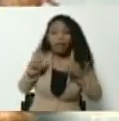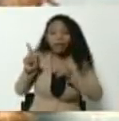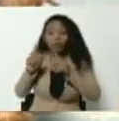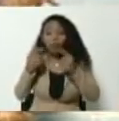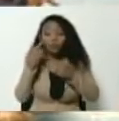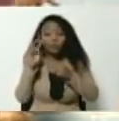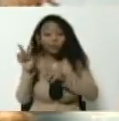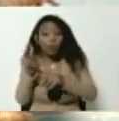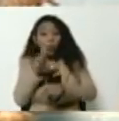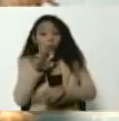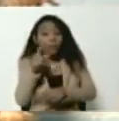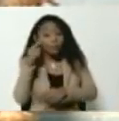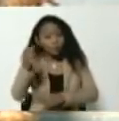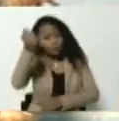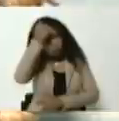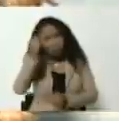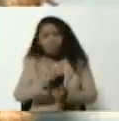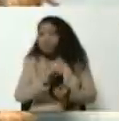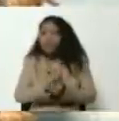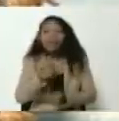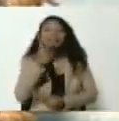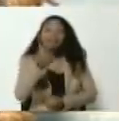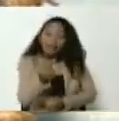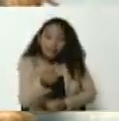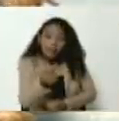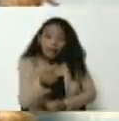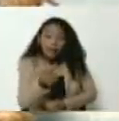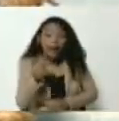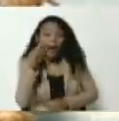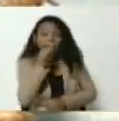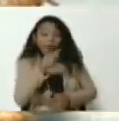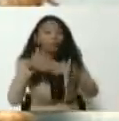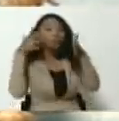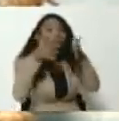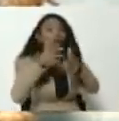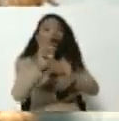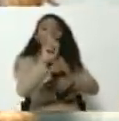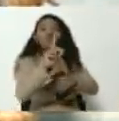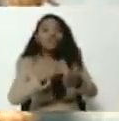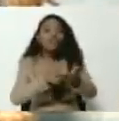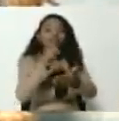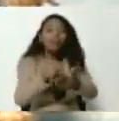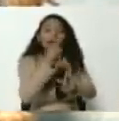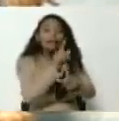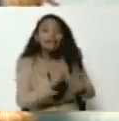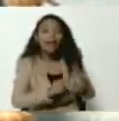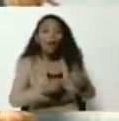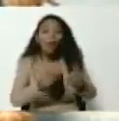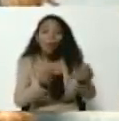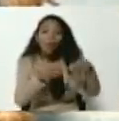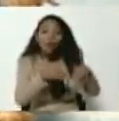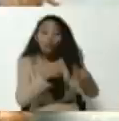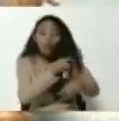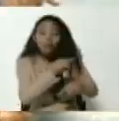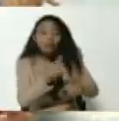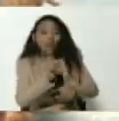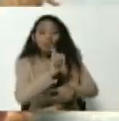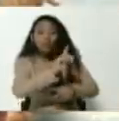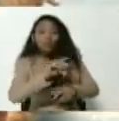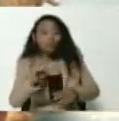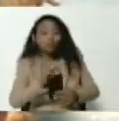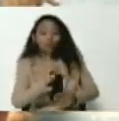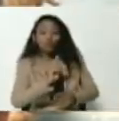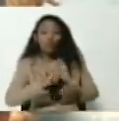barbaridad, es brutal, y dice que él había recomendado que no se firmara ese contrato, y que ese contrato en efecto no se